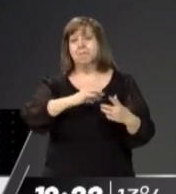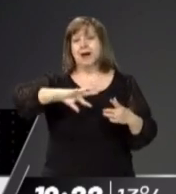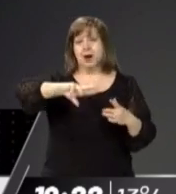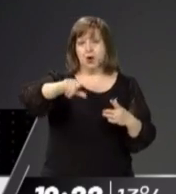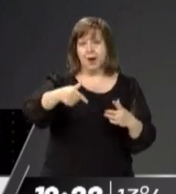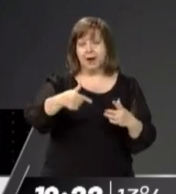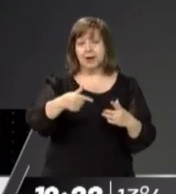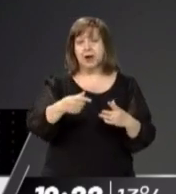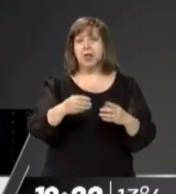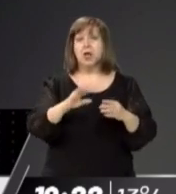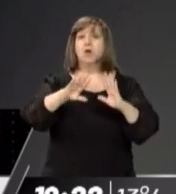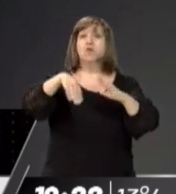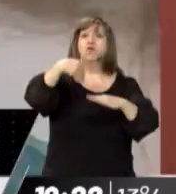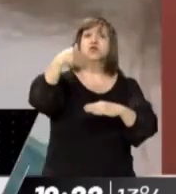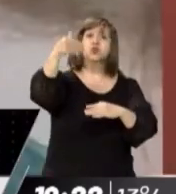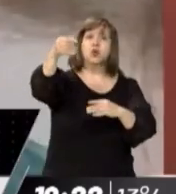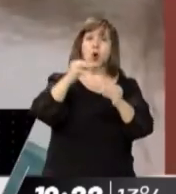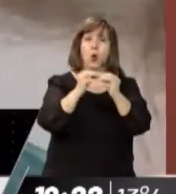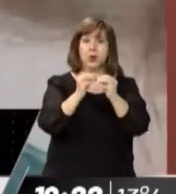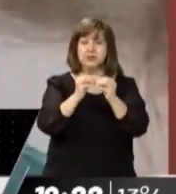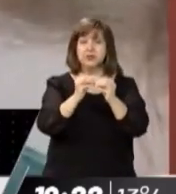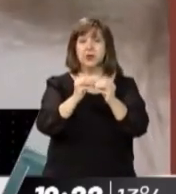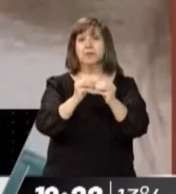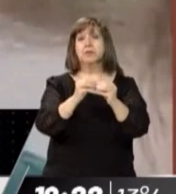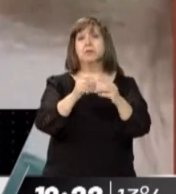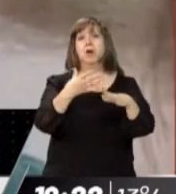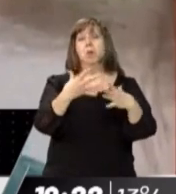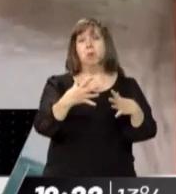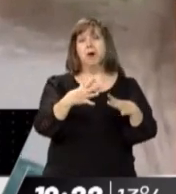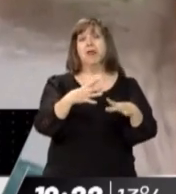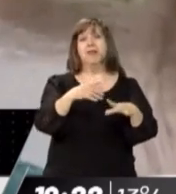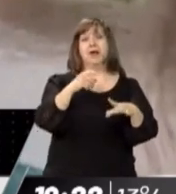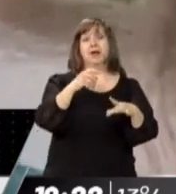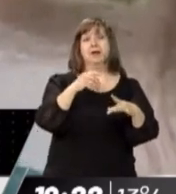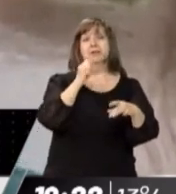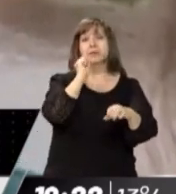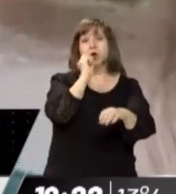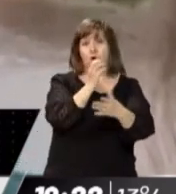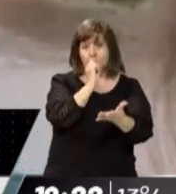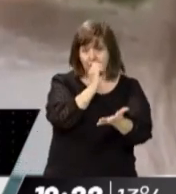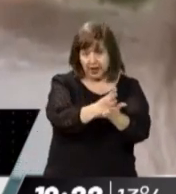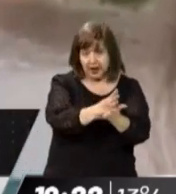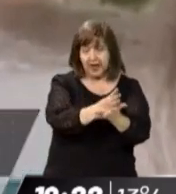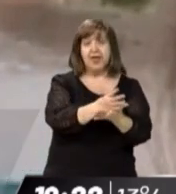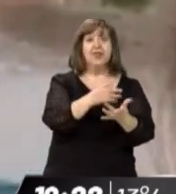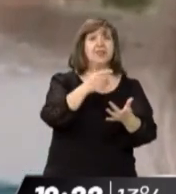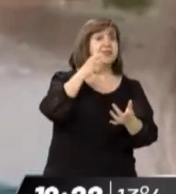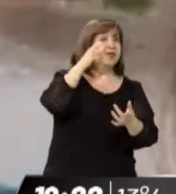¿Arriesgaría potencialmente una condena de entre 10 y 15 años de cárcel por este hecho?